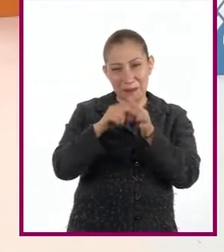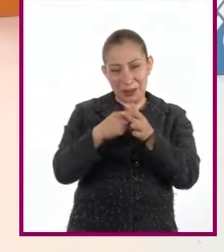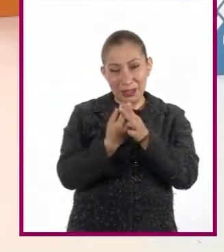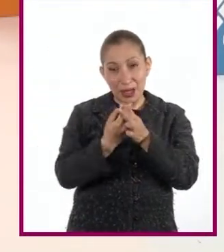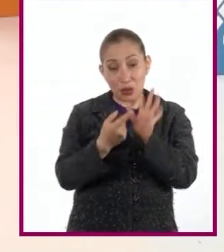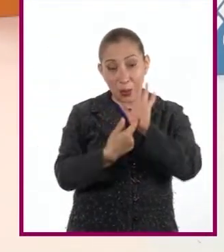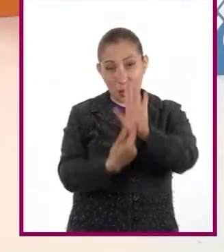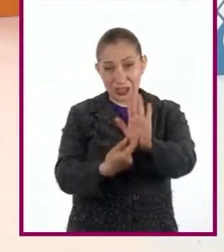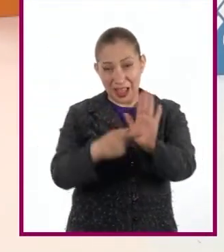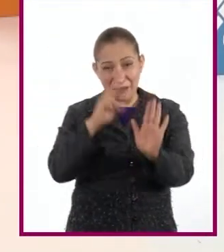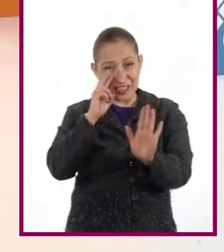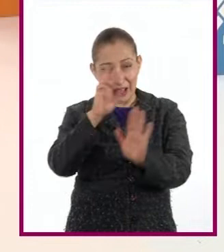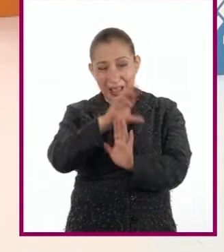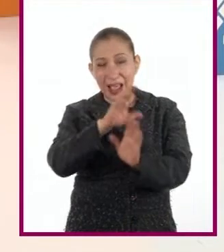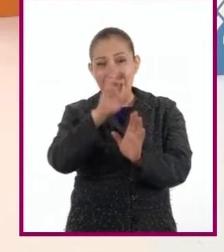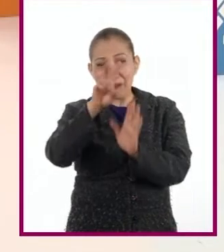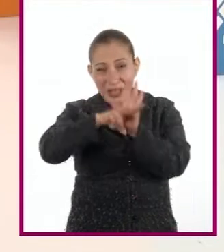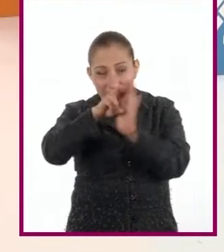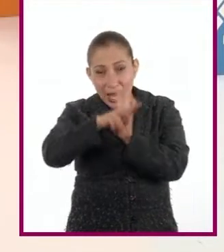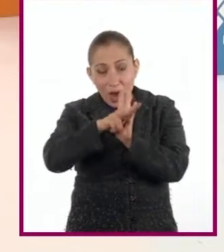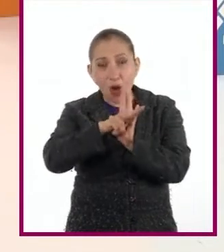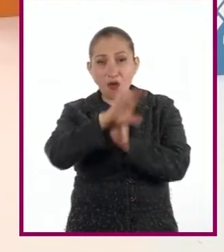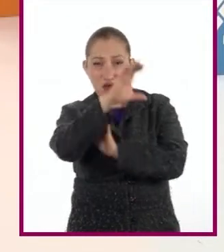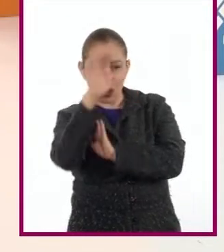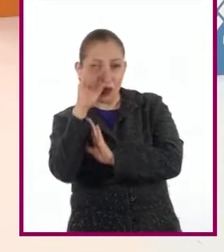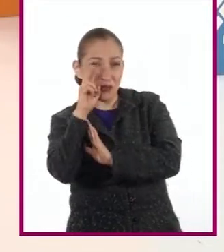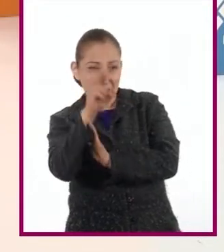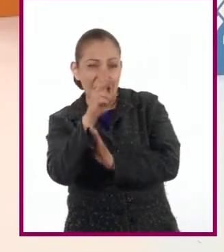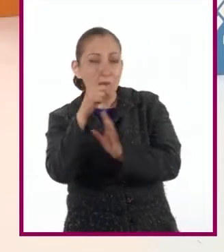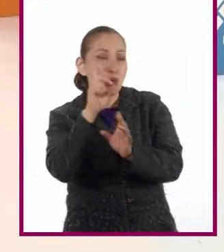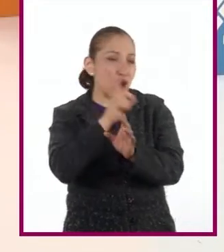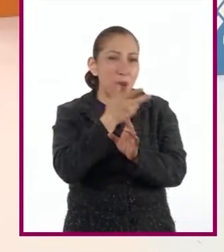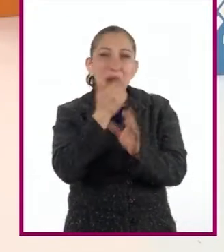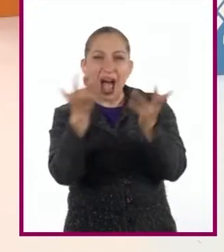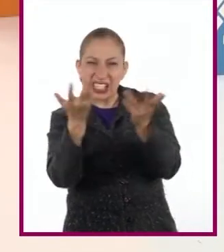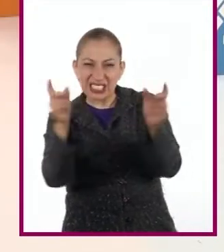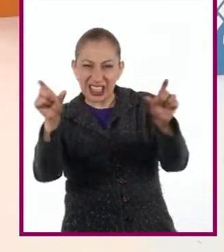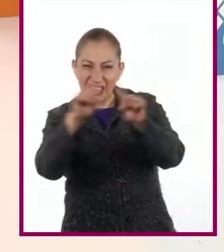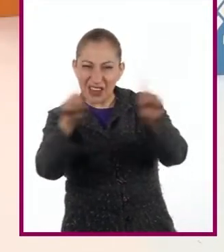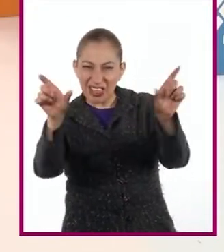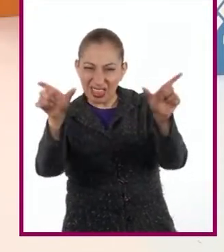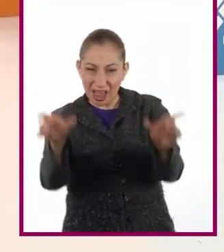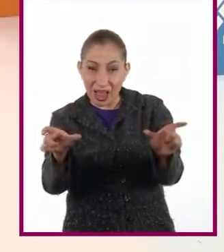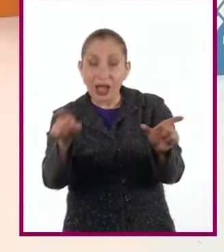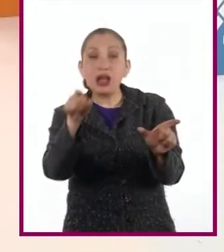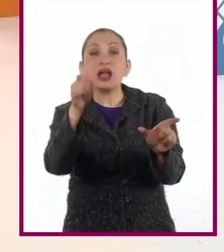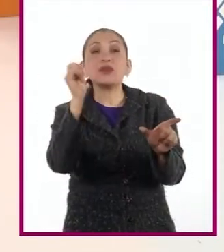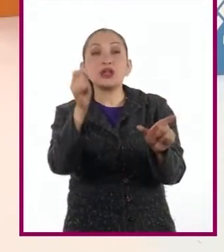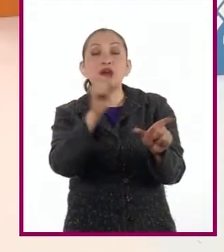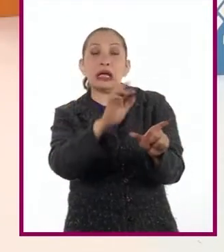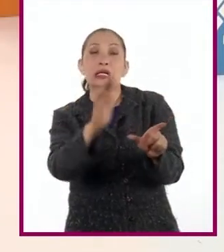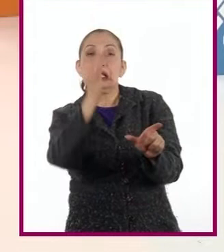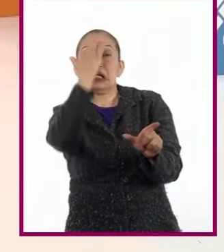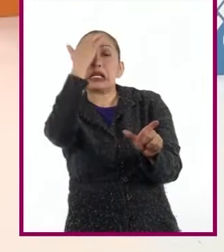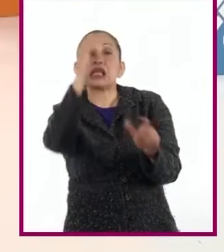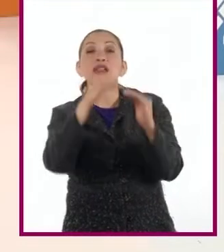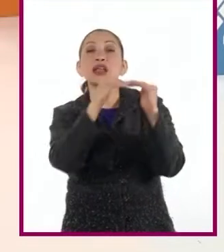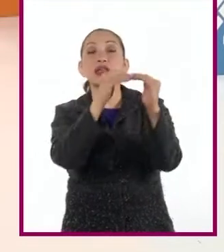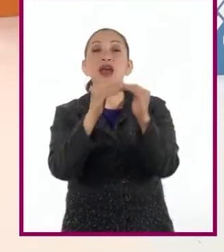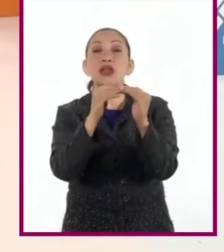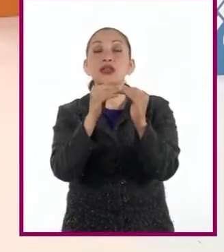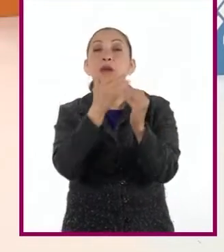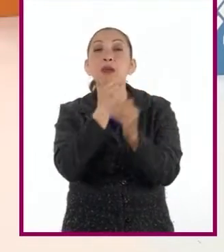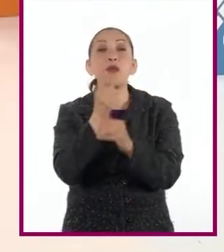se mostraron en el video y las que ustedes viven o conocen, es necesario reconocer qué es la equidad de género y